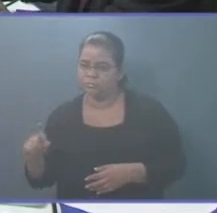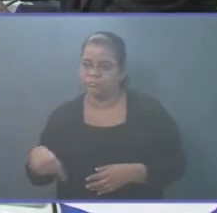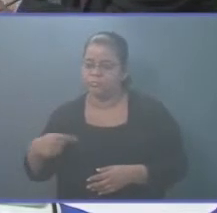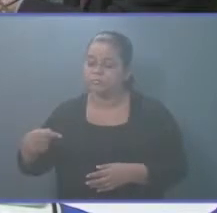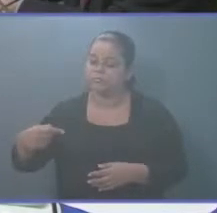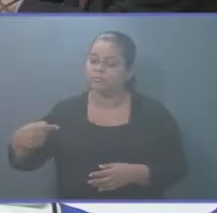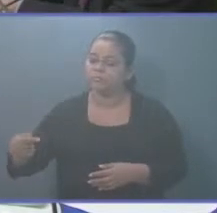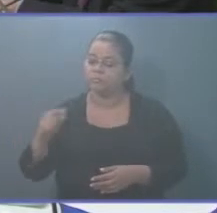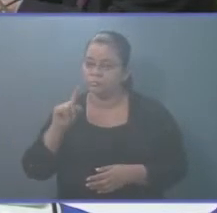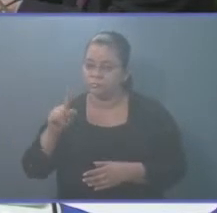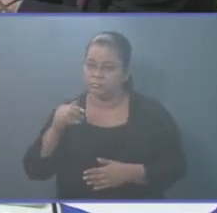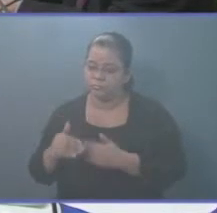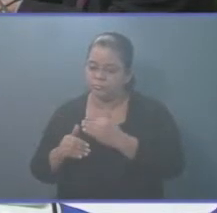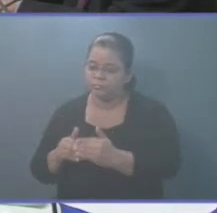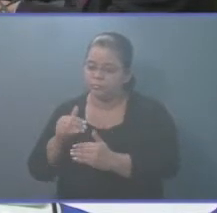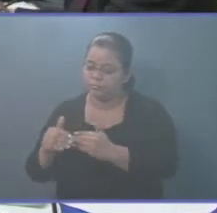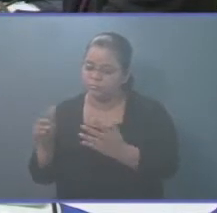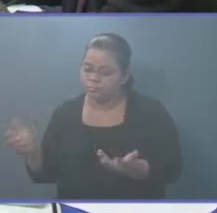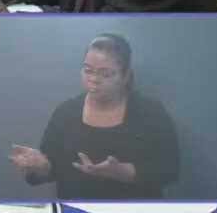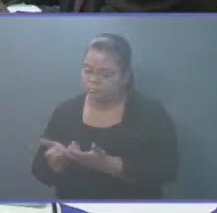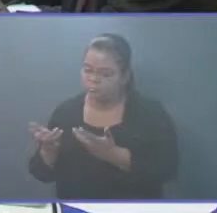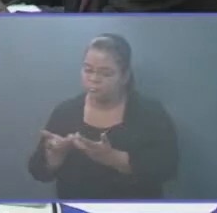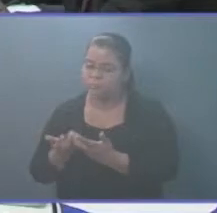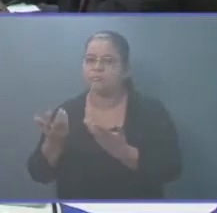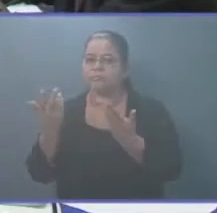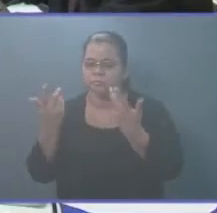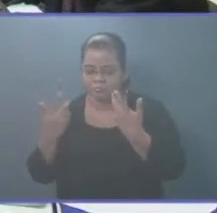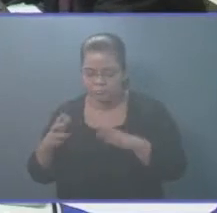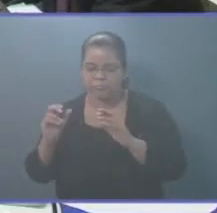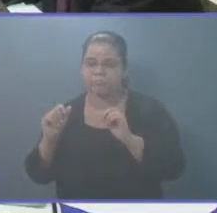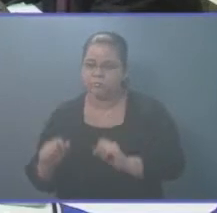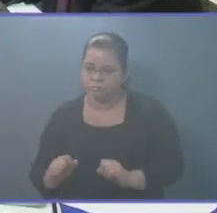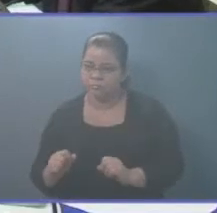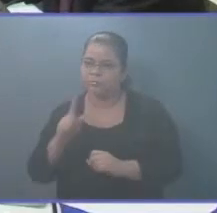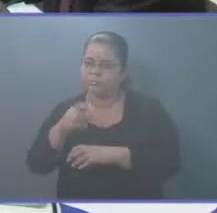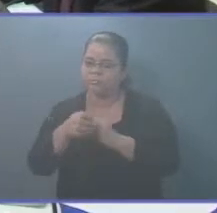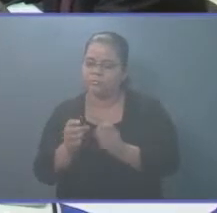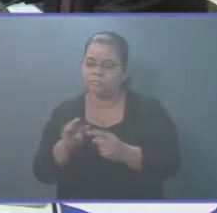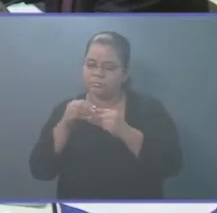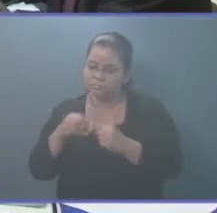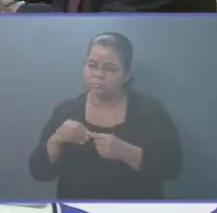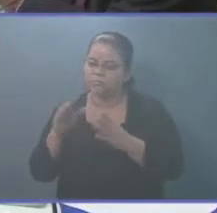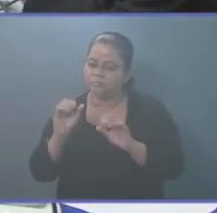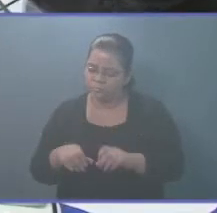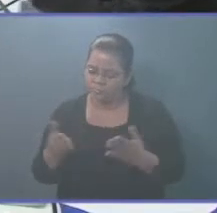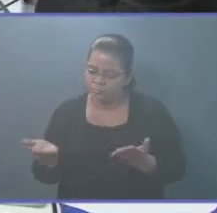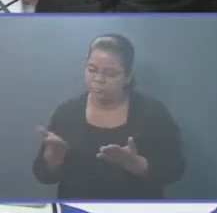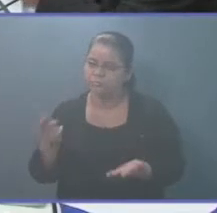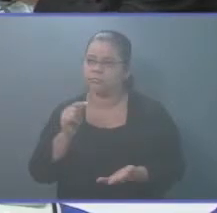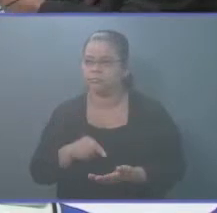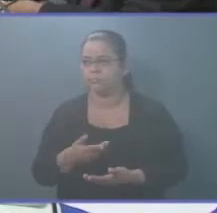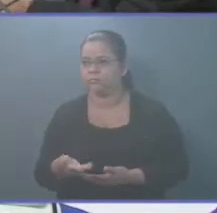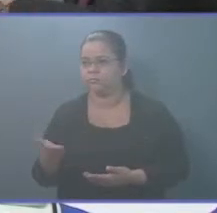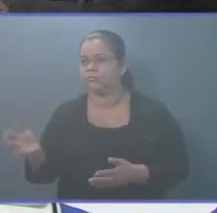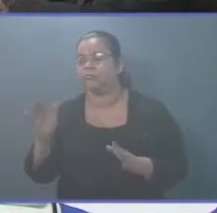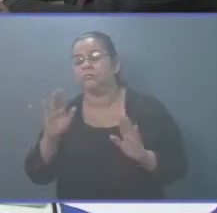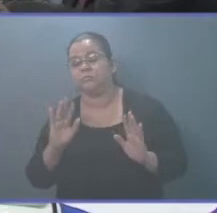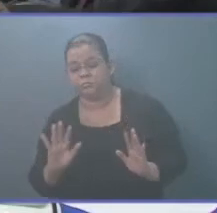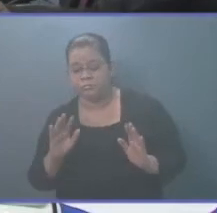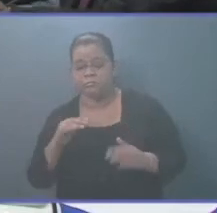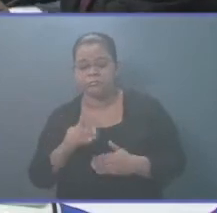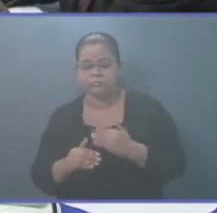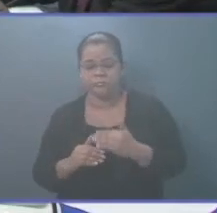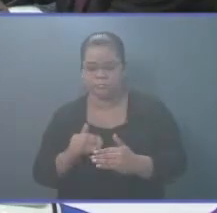una diligencia de investigación pues de la dirección funcional para que realice eso, o cuando ellos están realizando